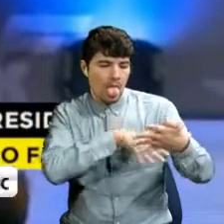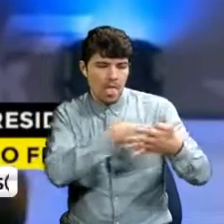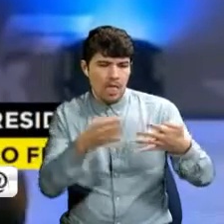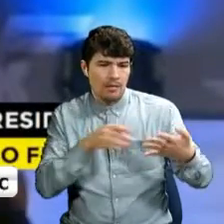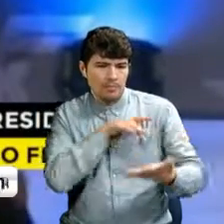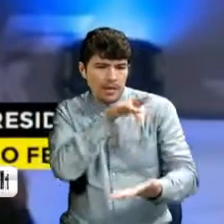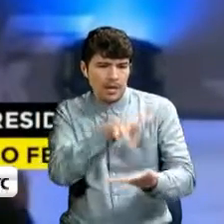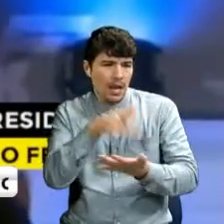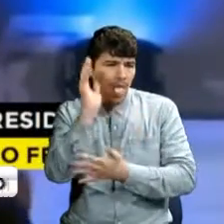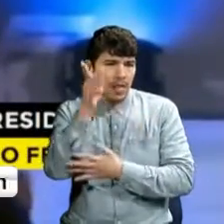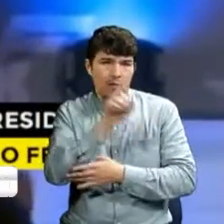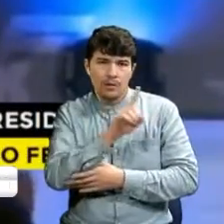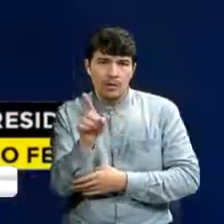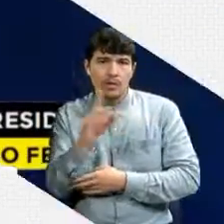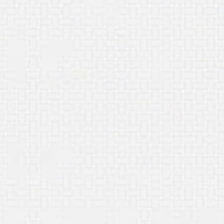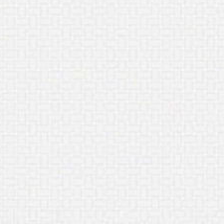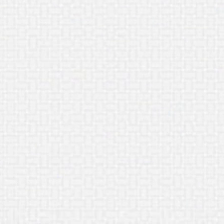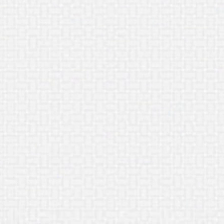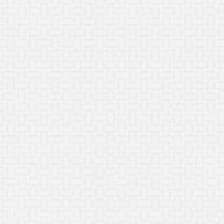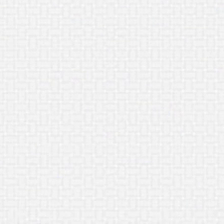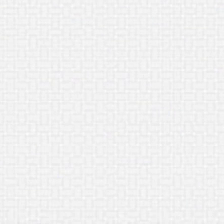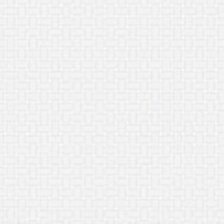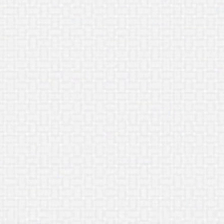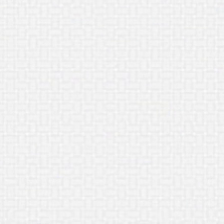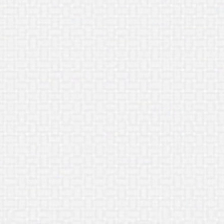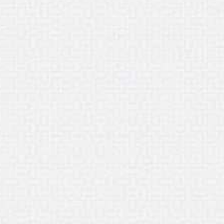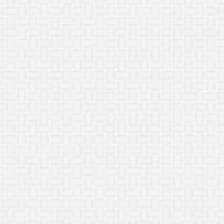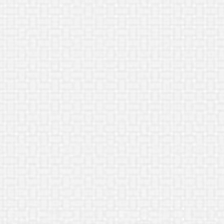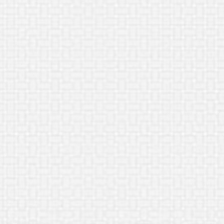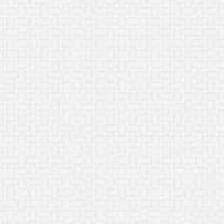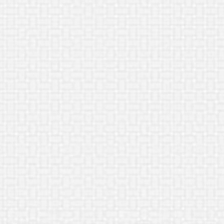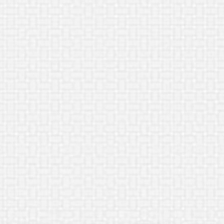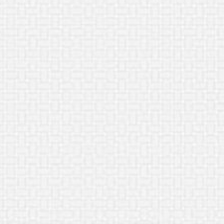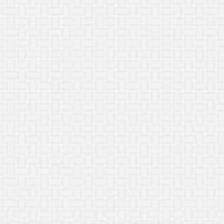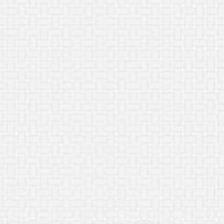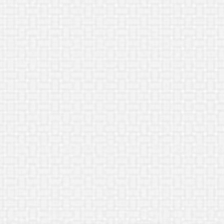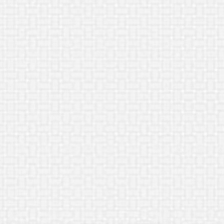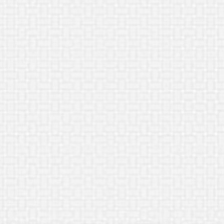sino viene a escuchar a los ciudadanos com